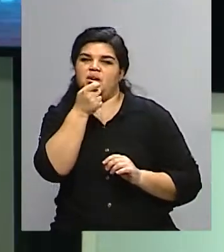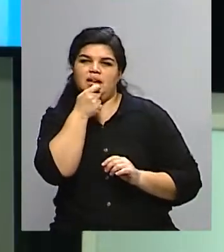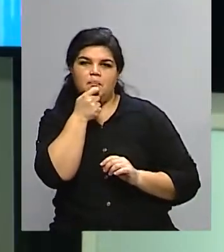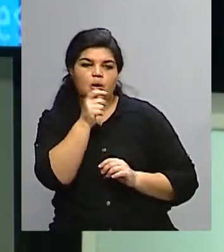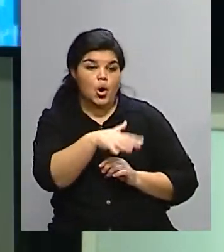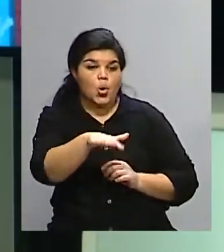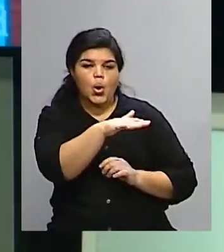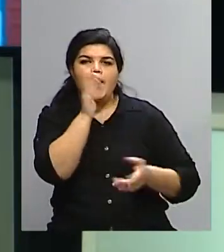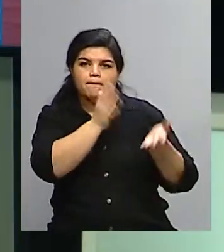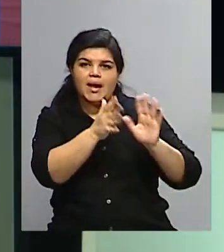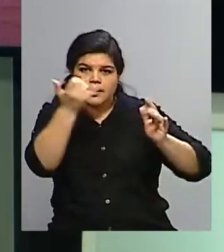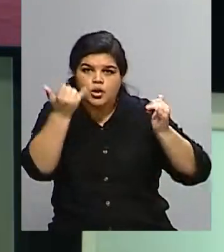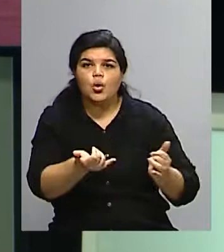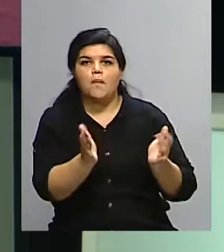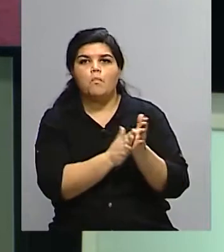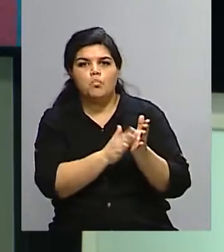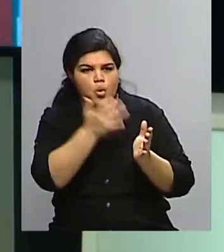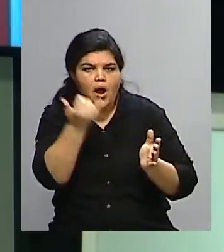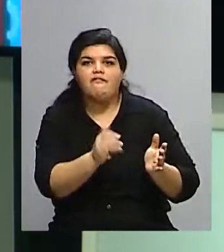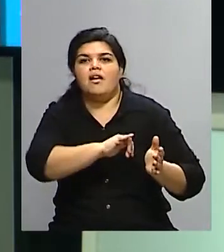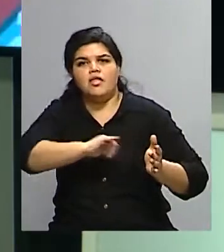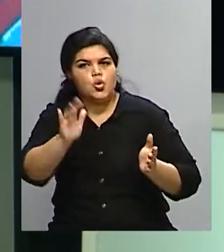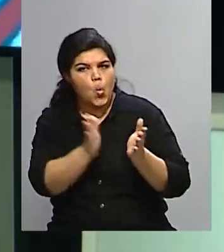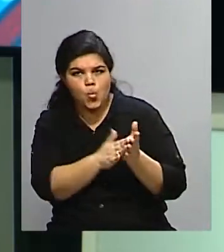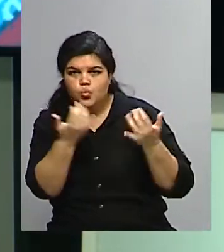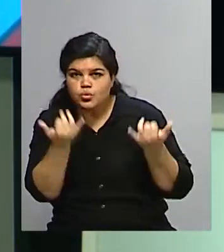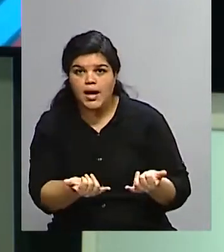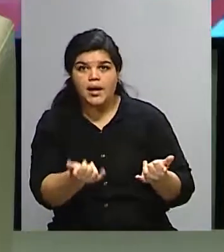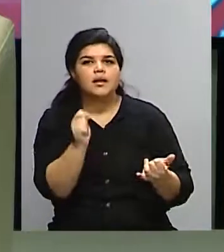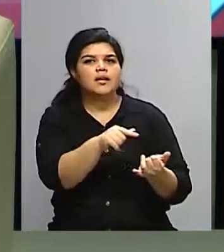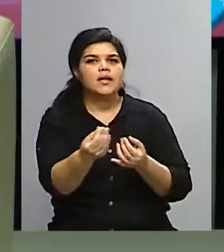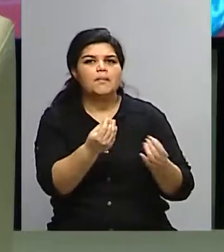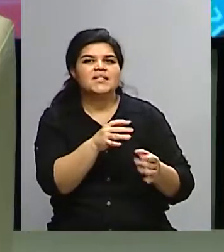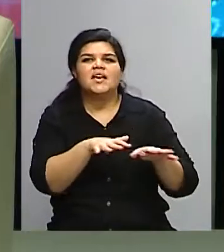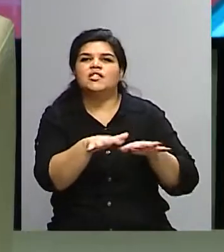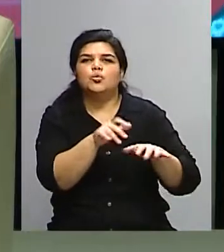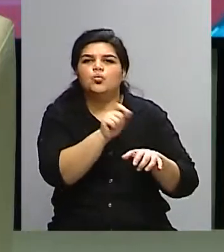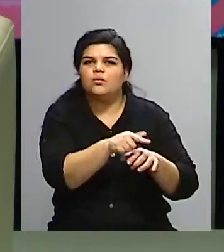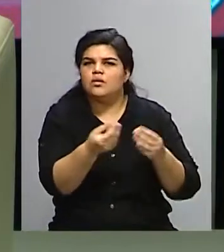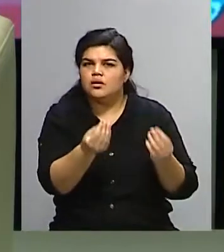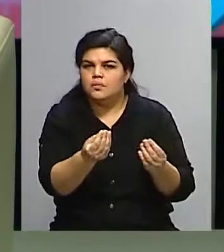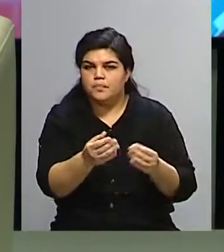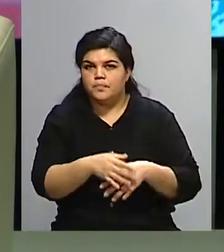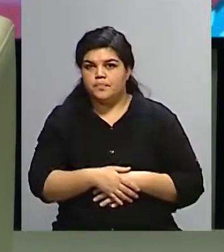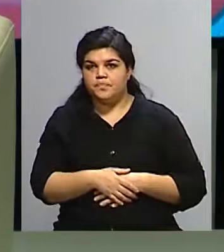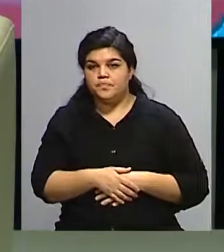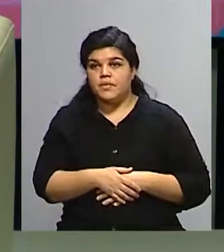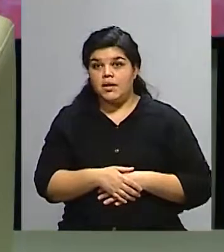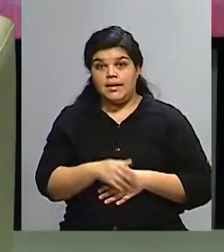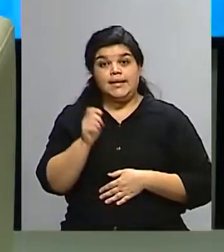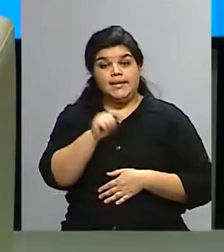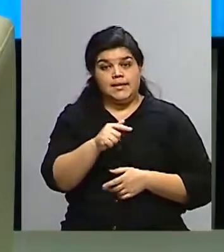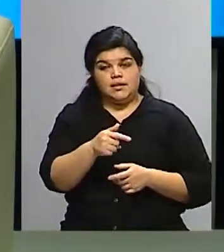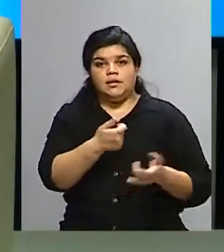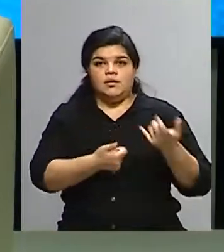puede ser, haber sido denunciado? Bien. Es importante porque esas son situaciones que se